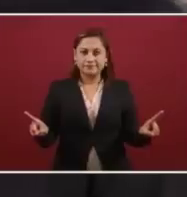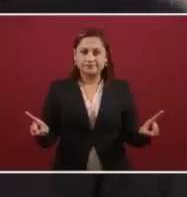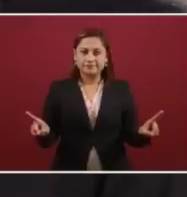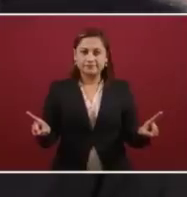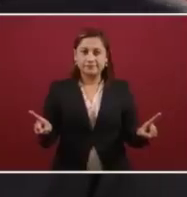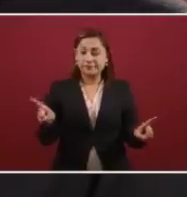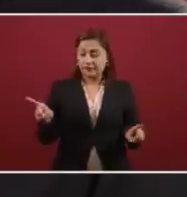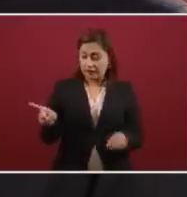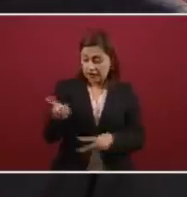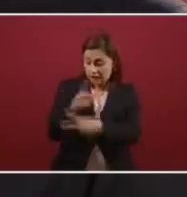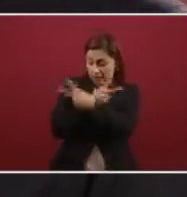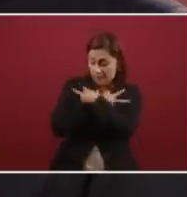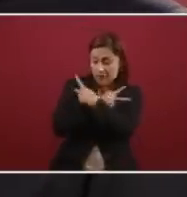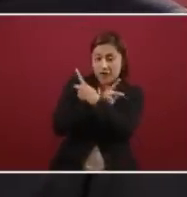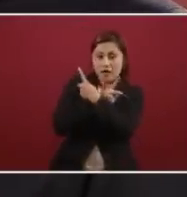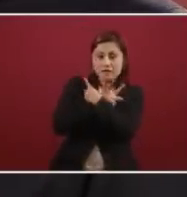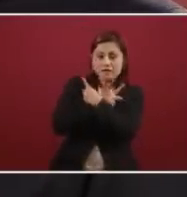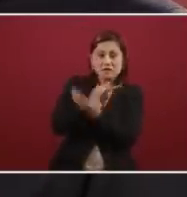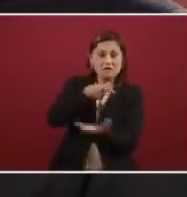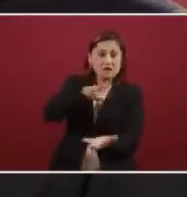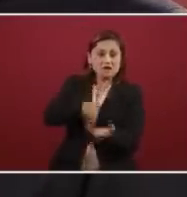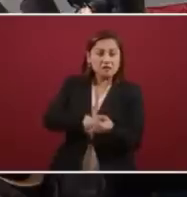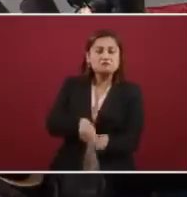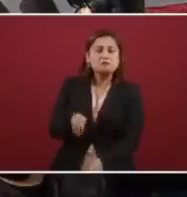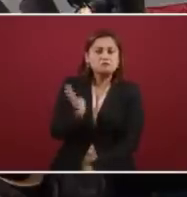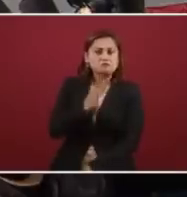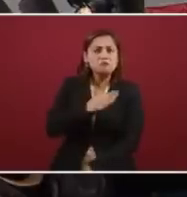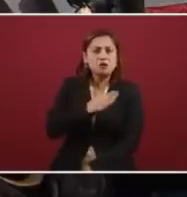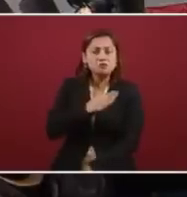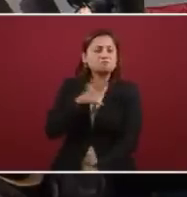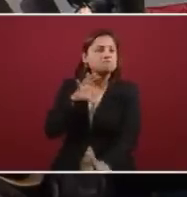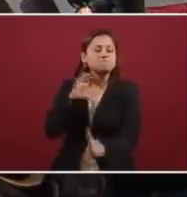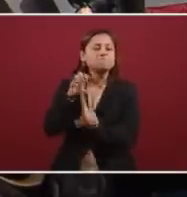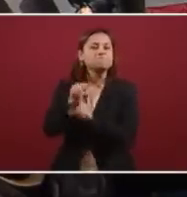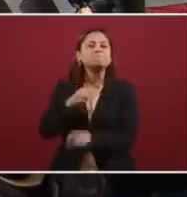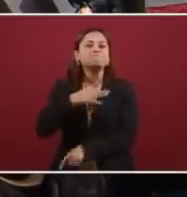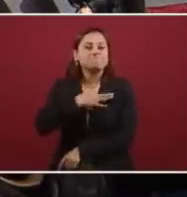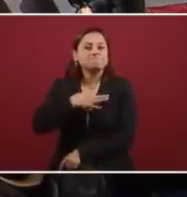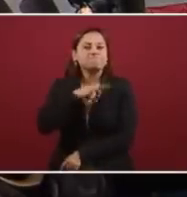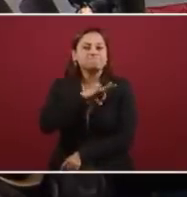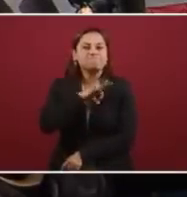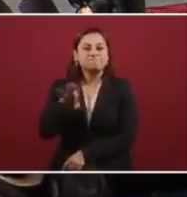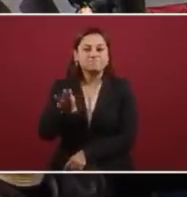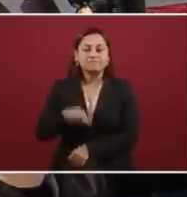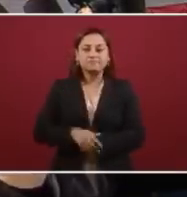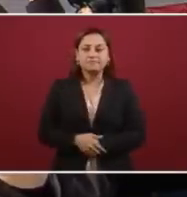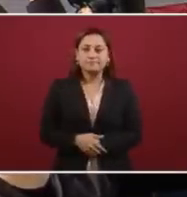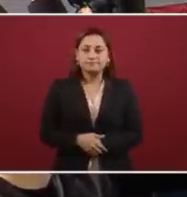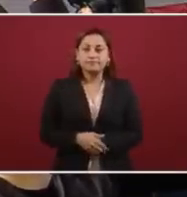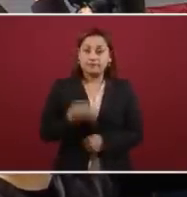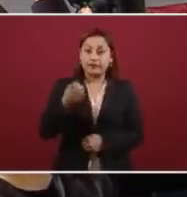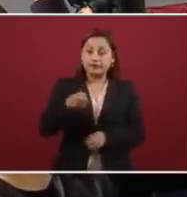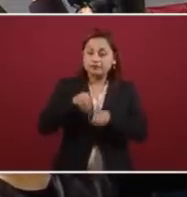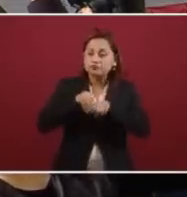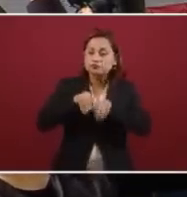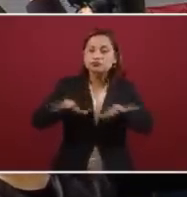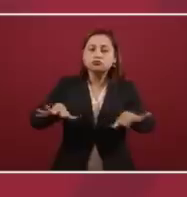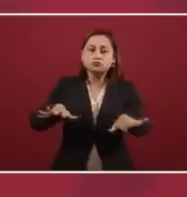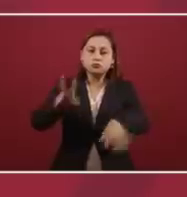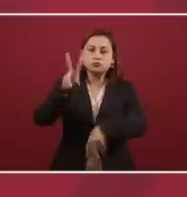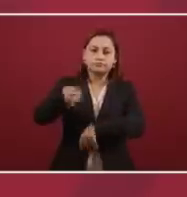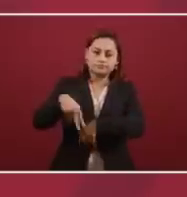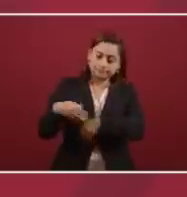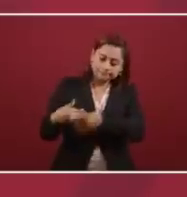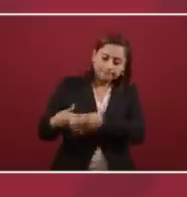podemos ser felices entonces vamos a trabajar mucho esto y en el caso de la educación